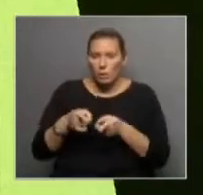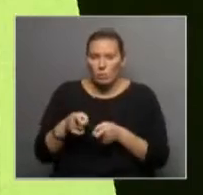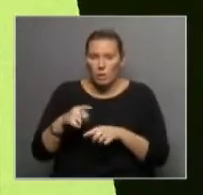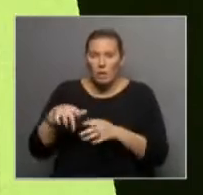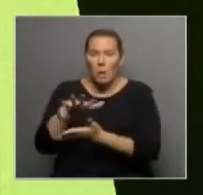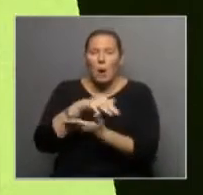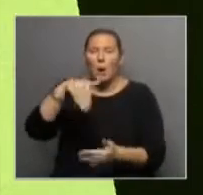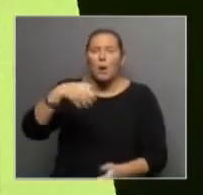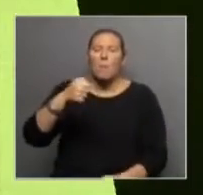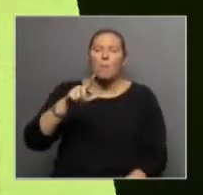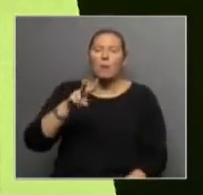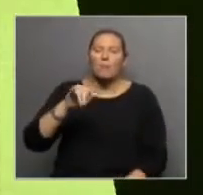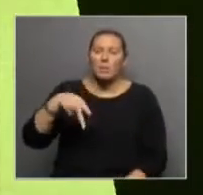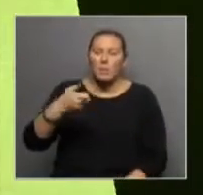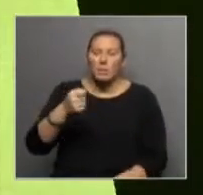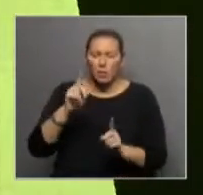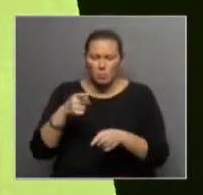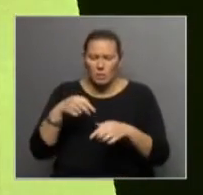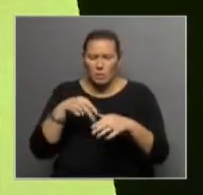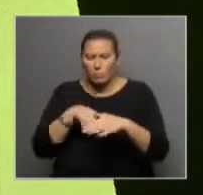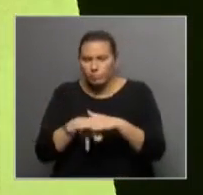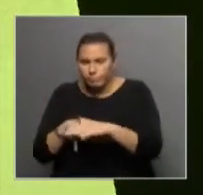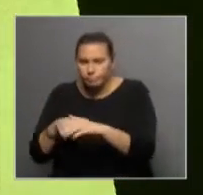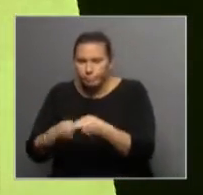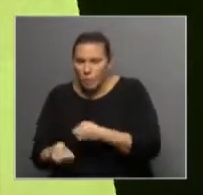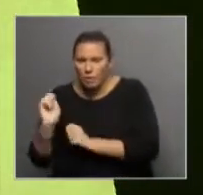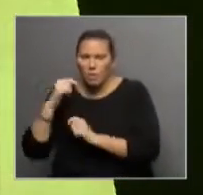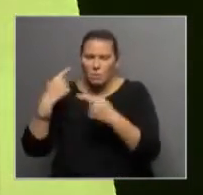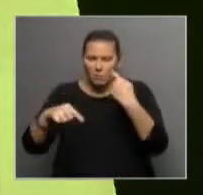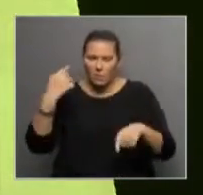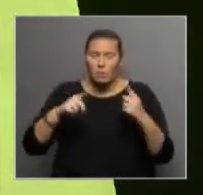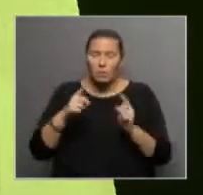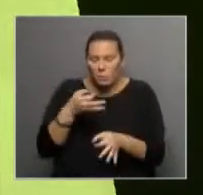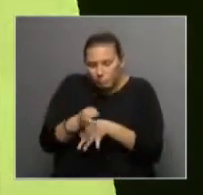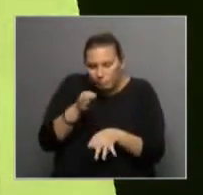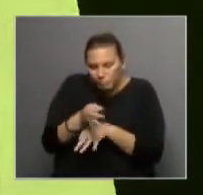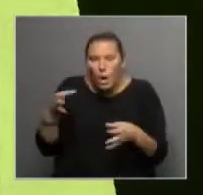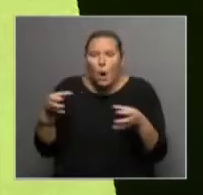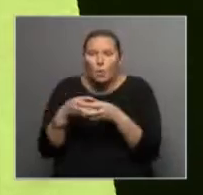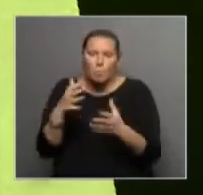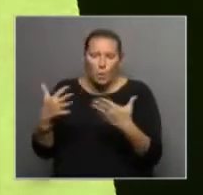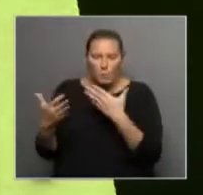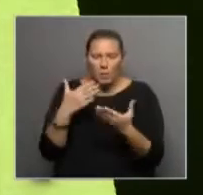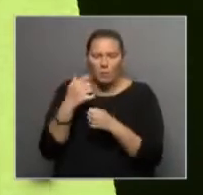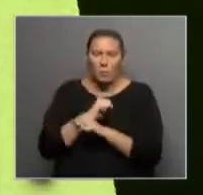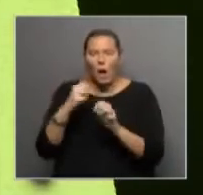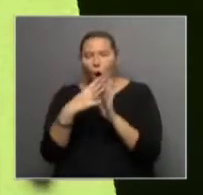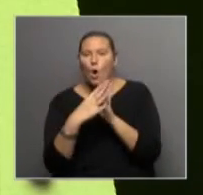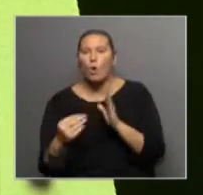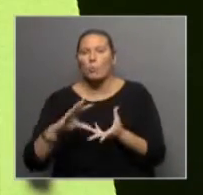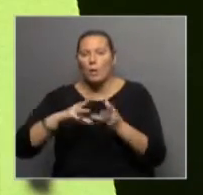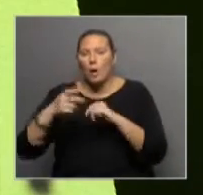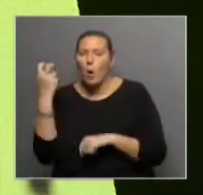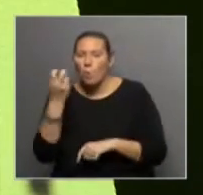Malvinas, de la ubicación de enterramientos clandestinos y además de capacitar a equipos similares en otros países para multiplicar la búsqueda de